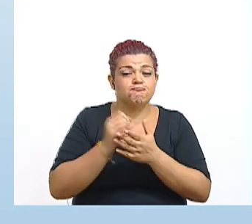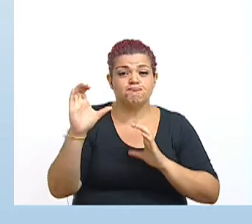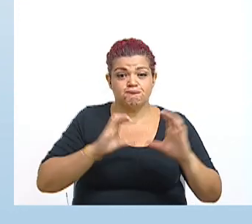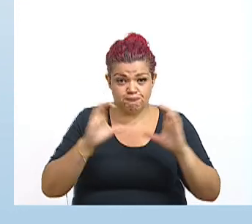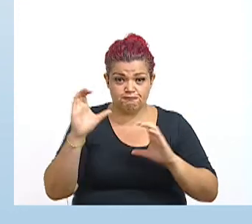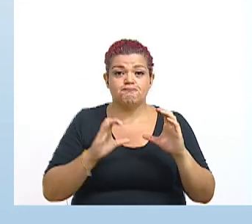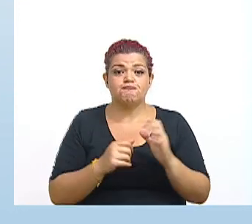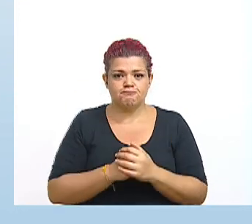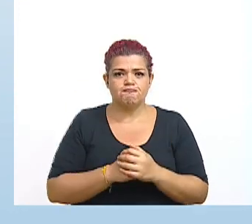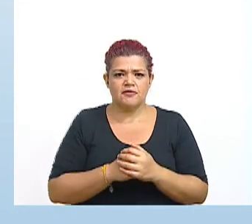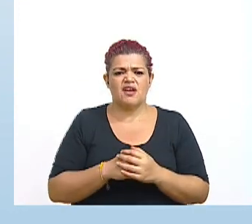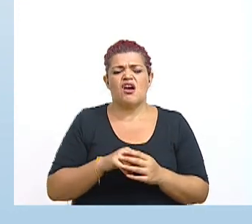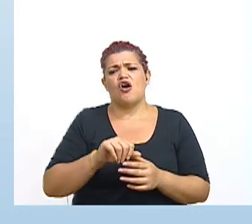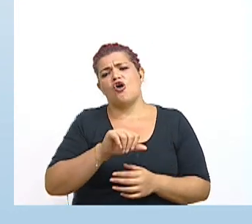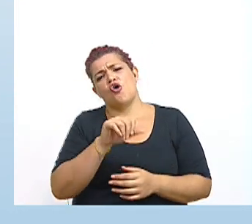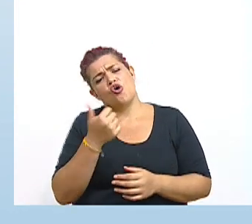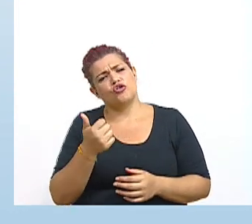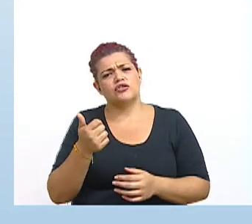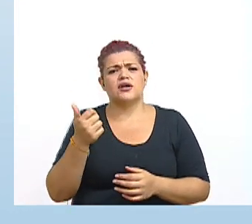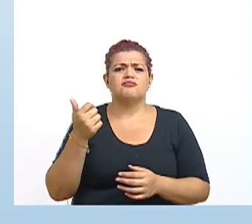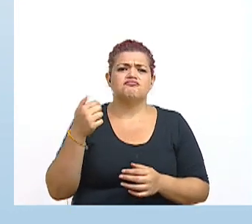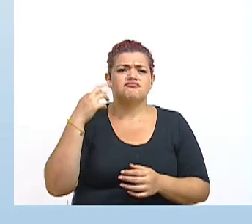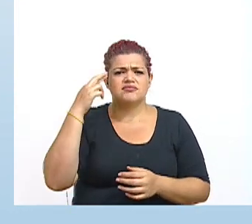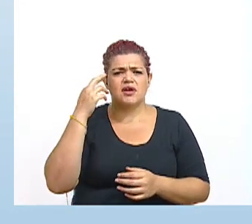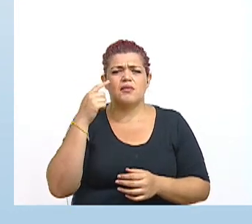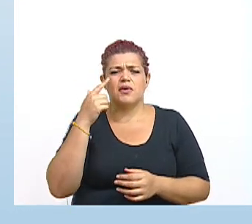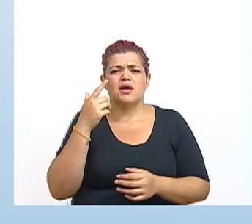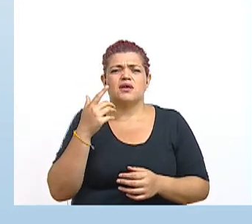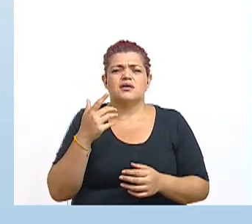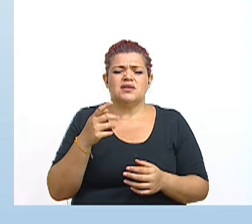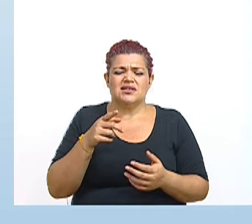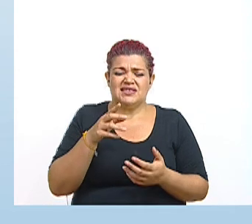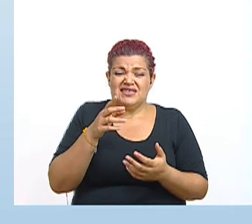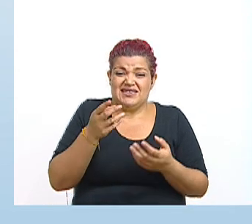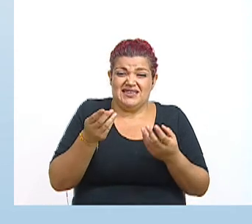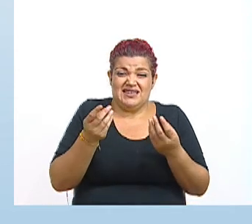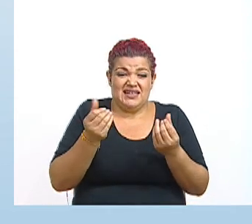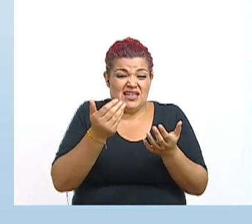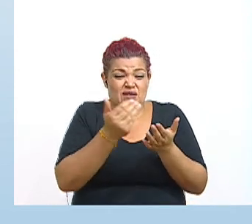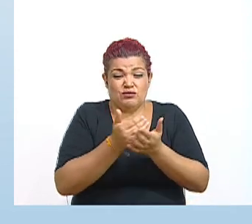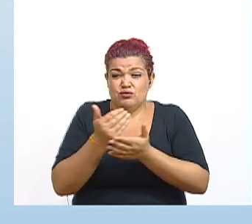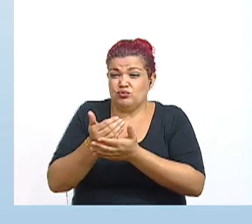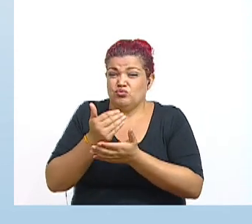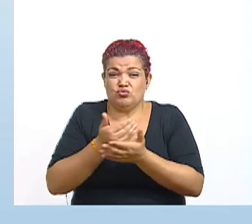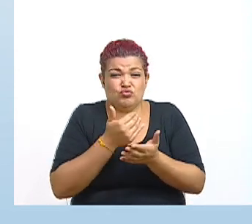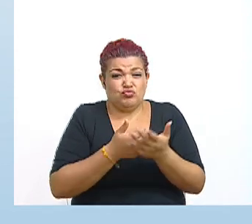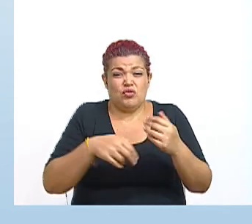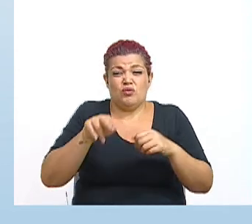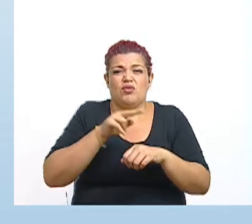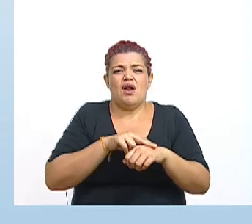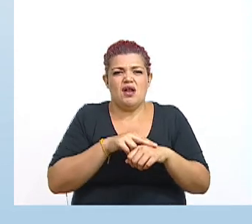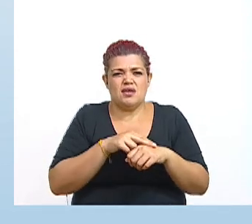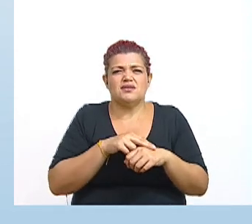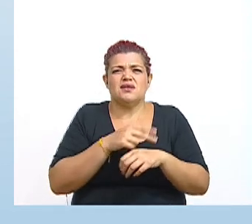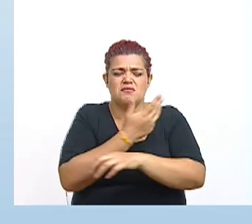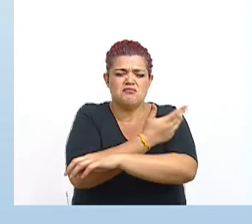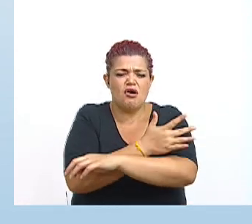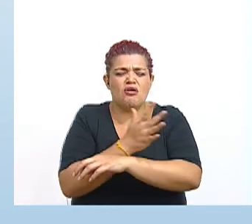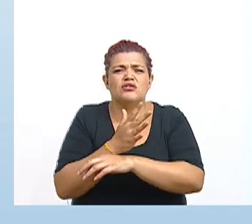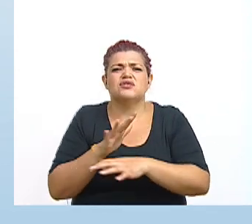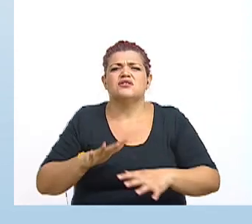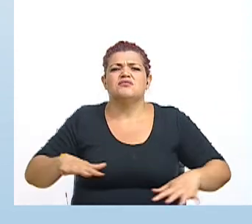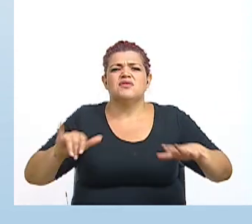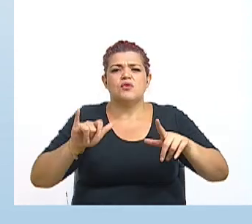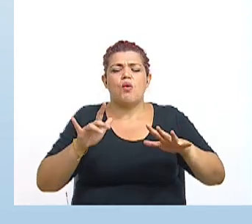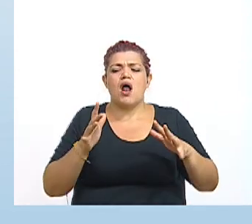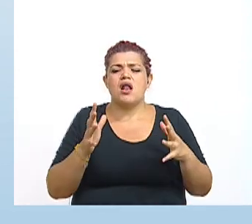tenemos otra razón. La base de los recursos naturales, como los humedales y los bosques, representa una especie de